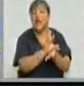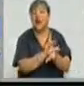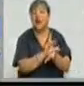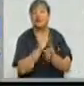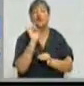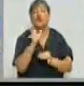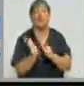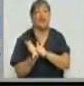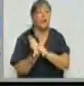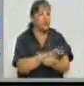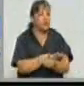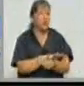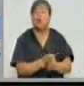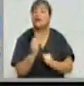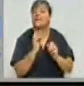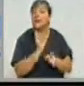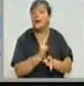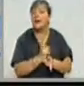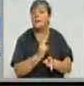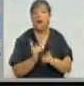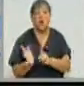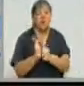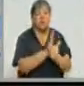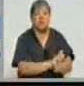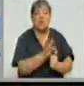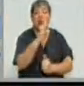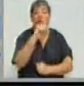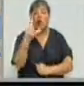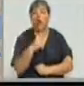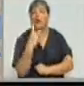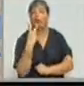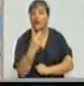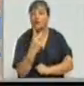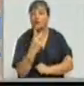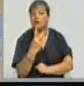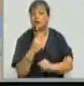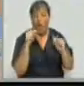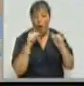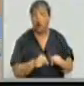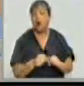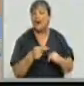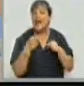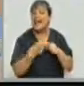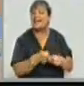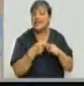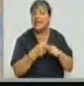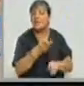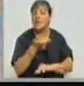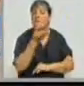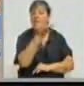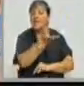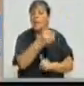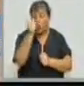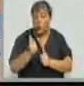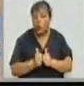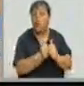la marginación y fueron cegadas a 2 roles concretos. Entonces, hoy exigimos y pedimos un acompañamiento